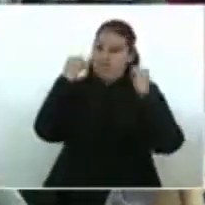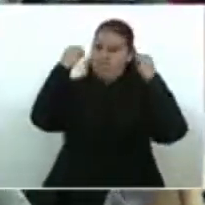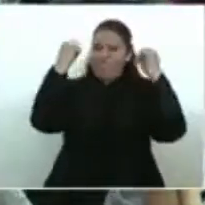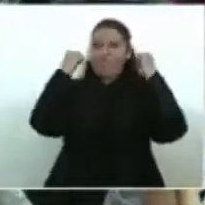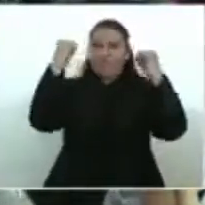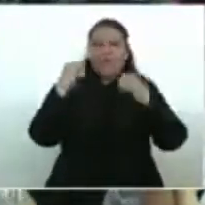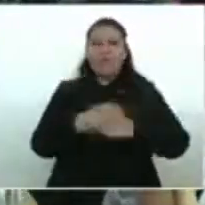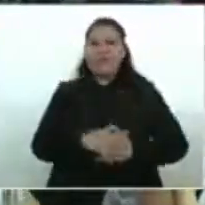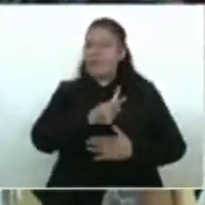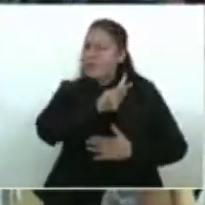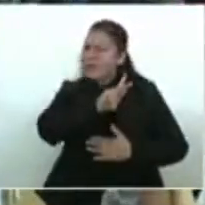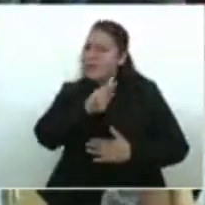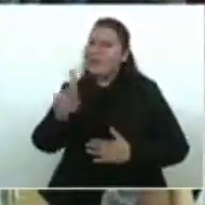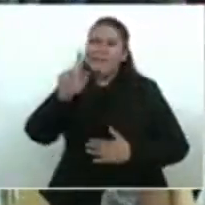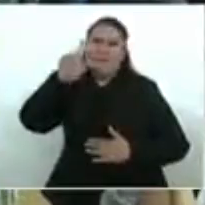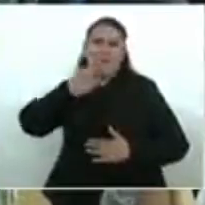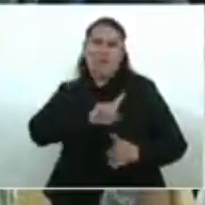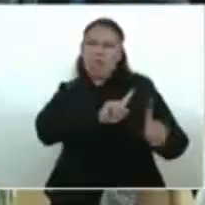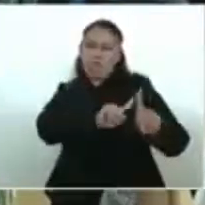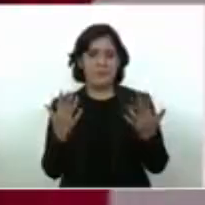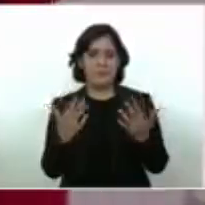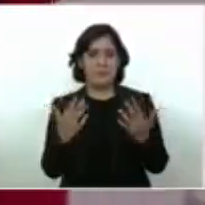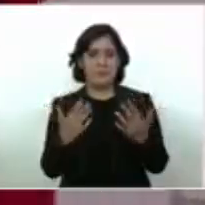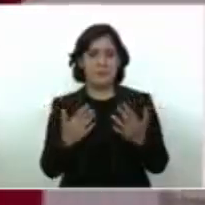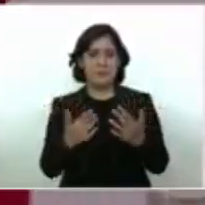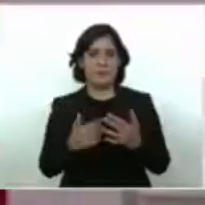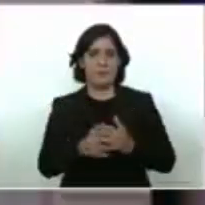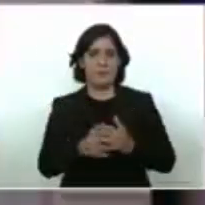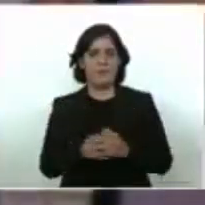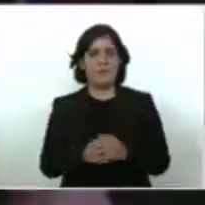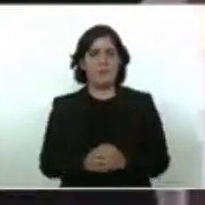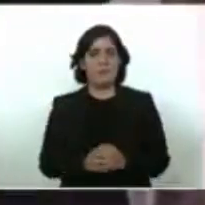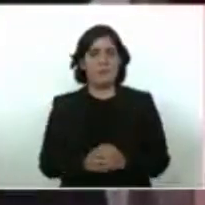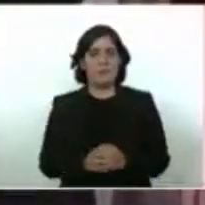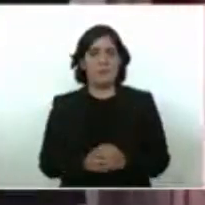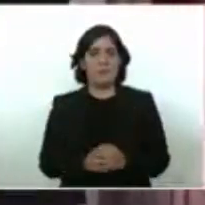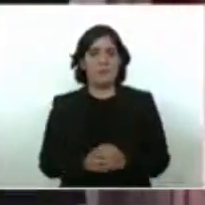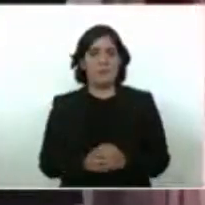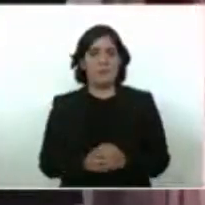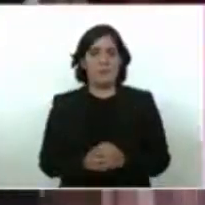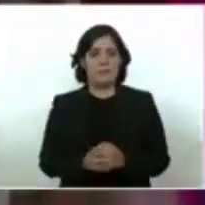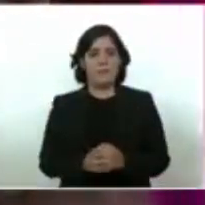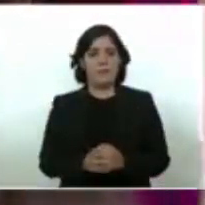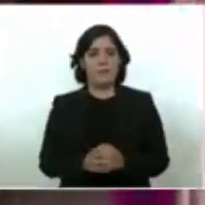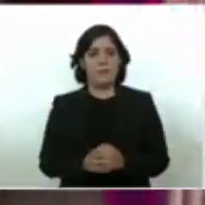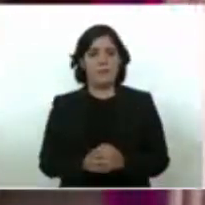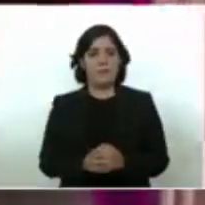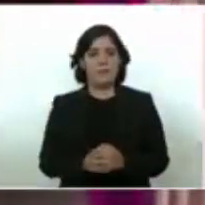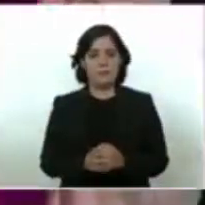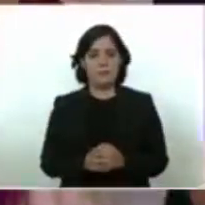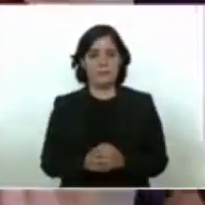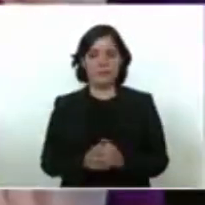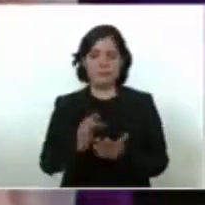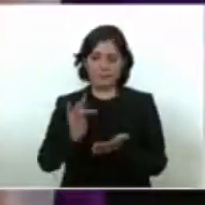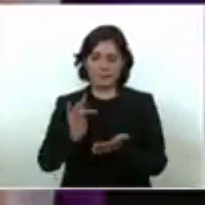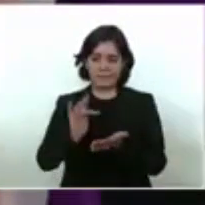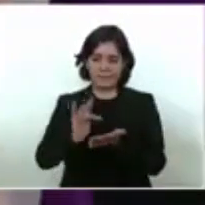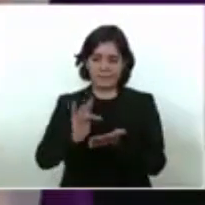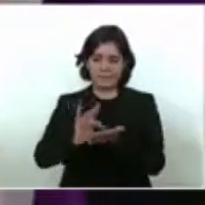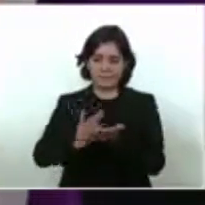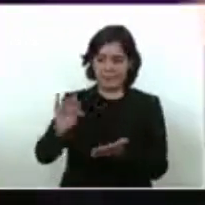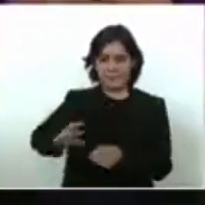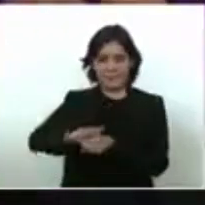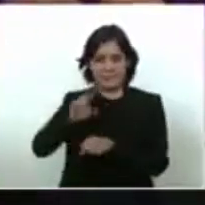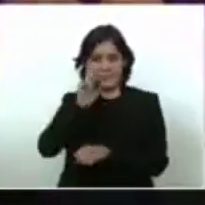México donde se reflexionó y analizó el avance de la participación política de las mujeres la democracia paritaria la participación de las